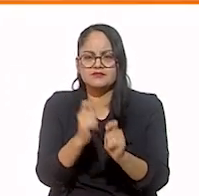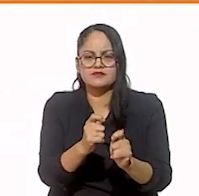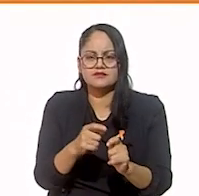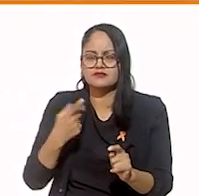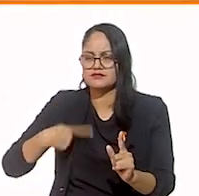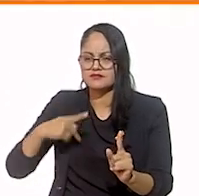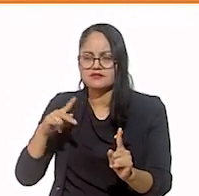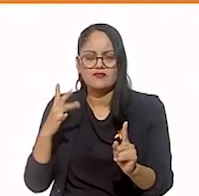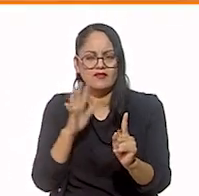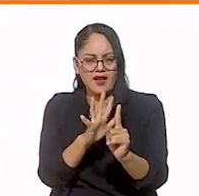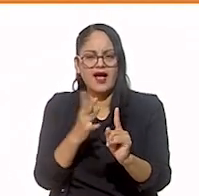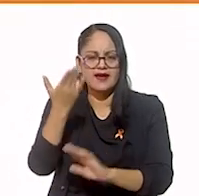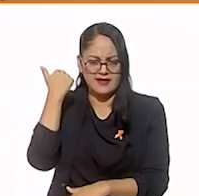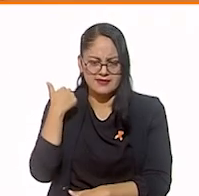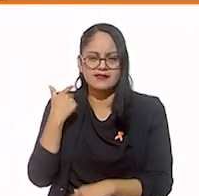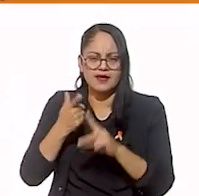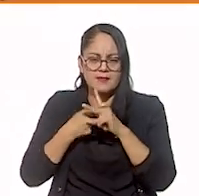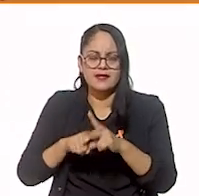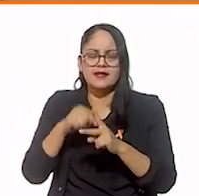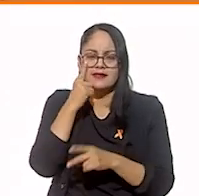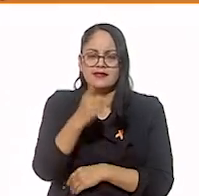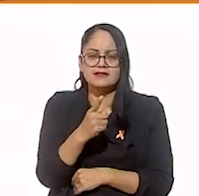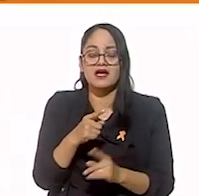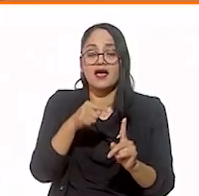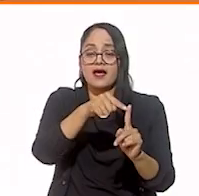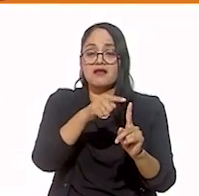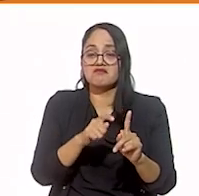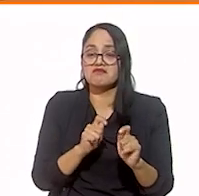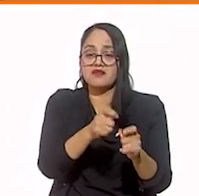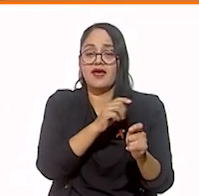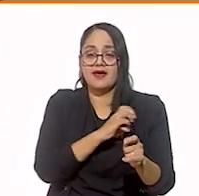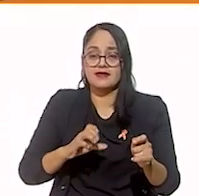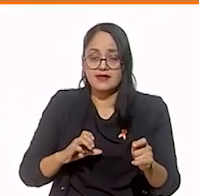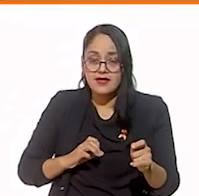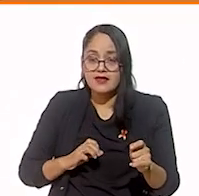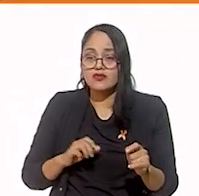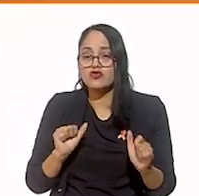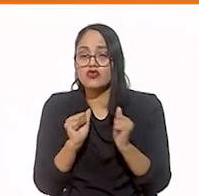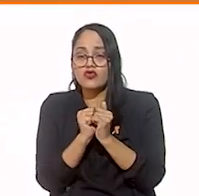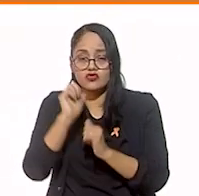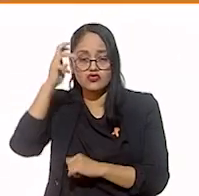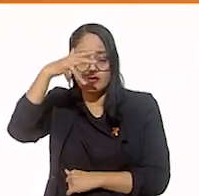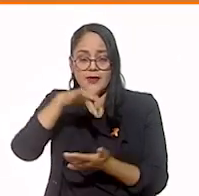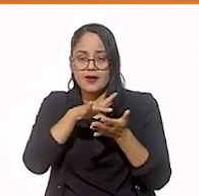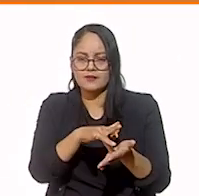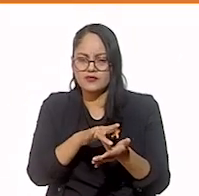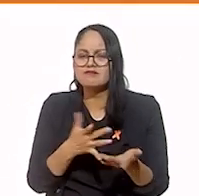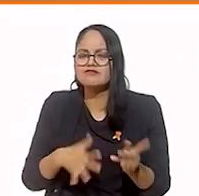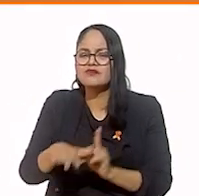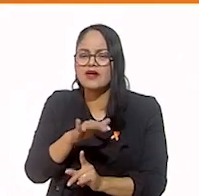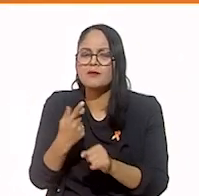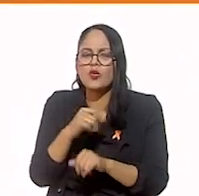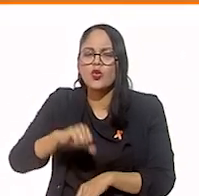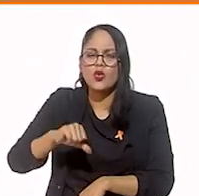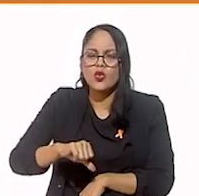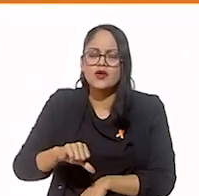simpatías abiertas al principio de que fue nominada para recibirlo con Donald Trump? ¿Cómo ves el contexto y lo que ocurrió hoy